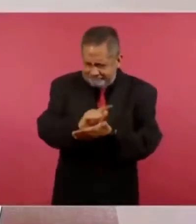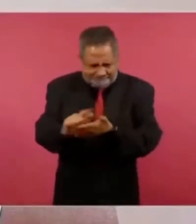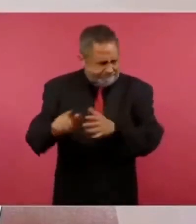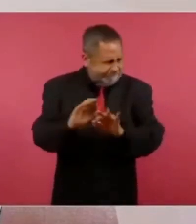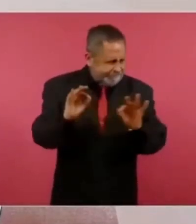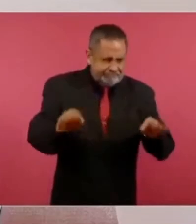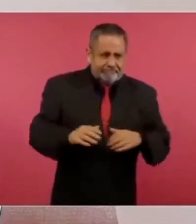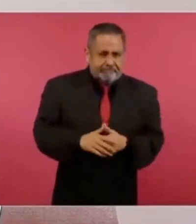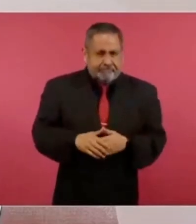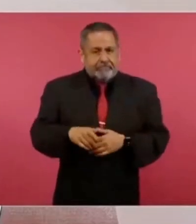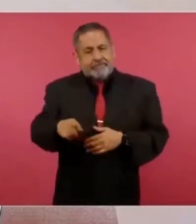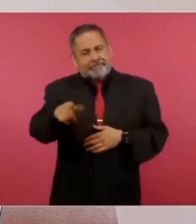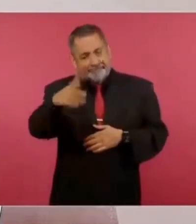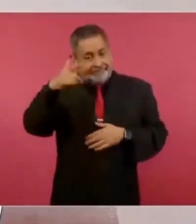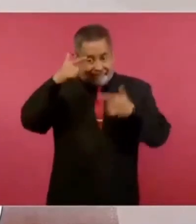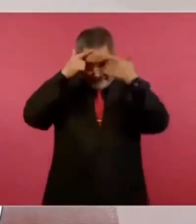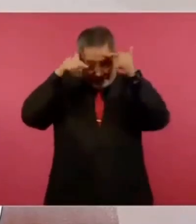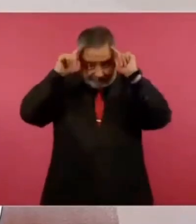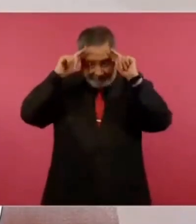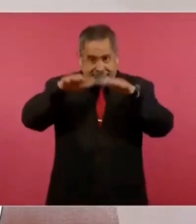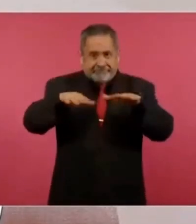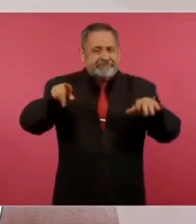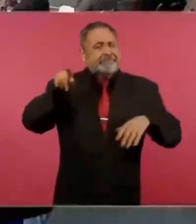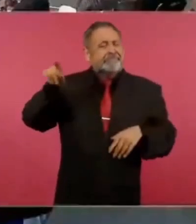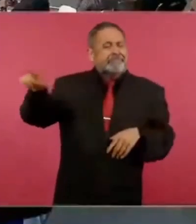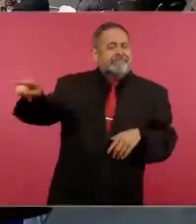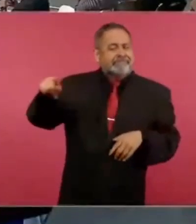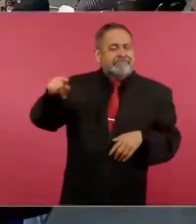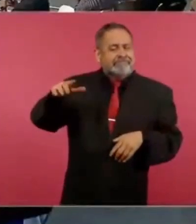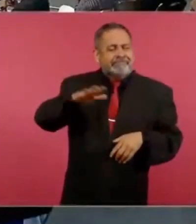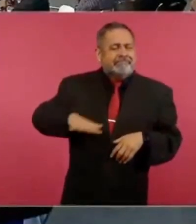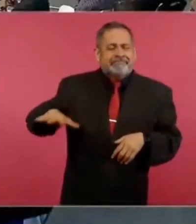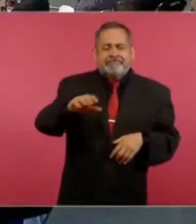Marina nos resolvió el problema del sargazo